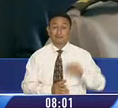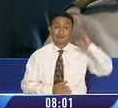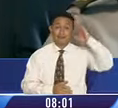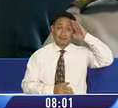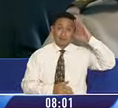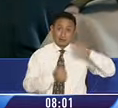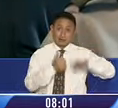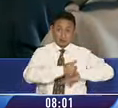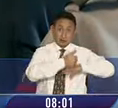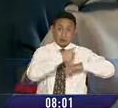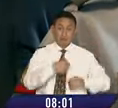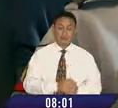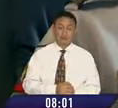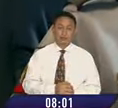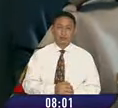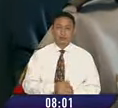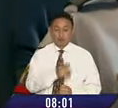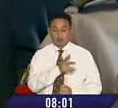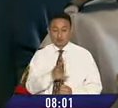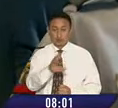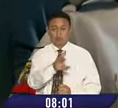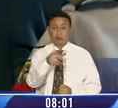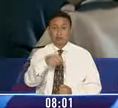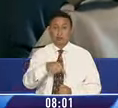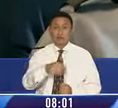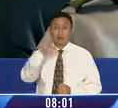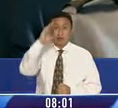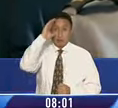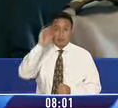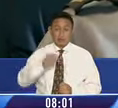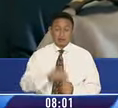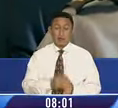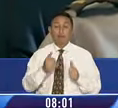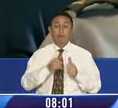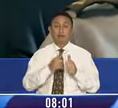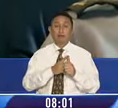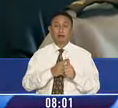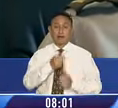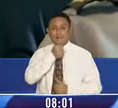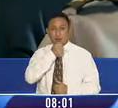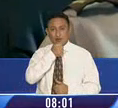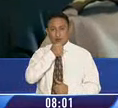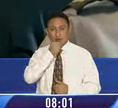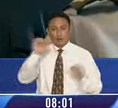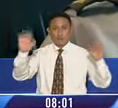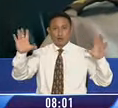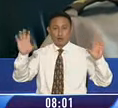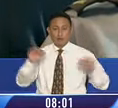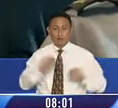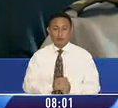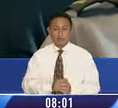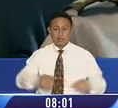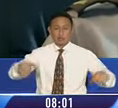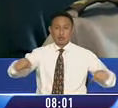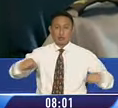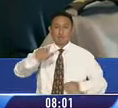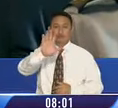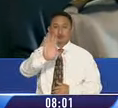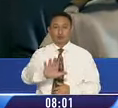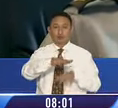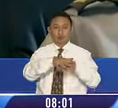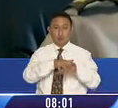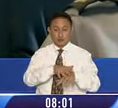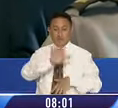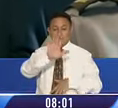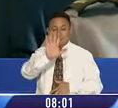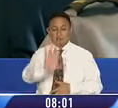fuga, la policía hace uso de los medios de verbalización, medios de auditivos, para que disminuyan y paren